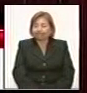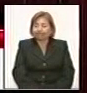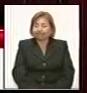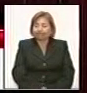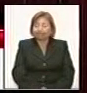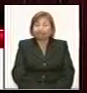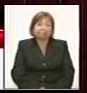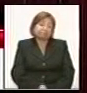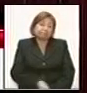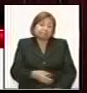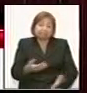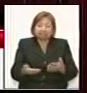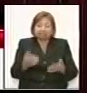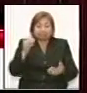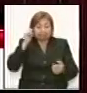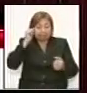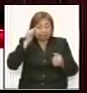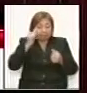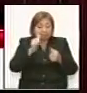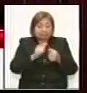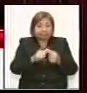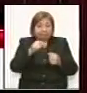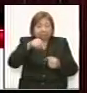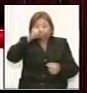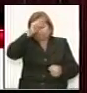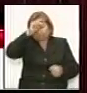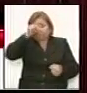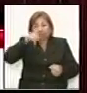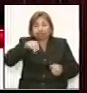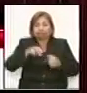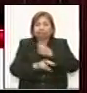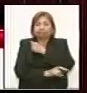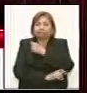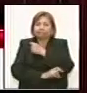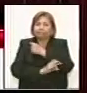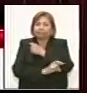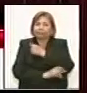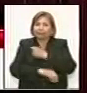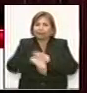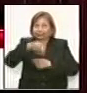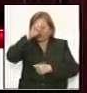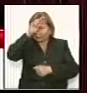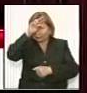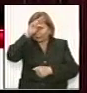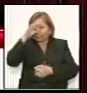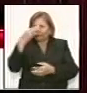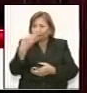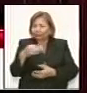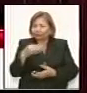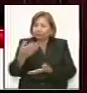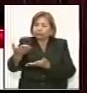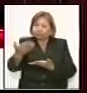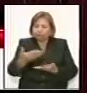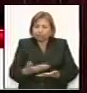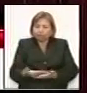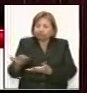hay que recordar que el Perú es un país que ha cogido siempre inmigración.